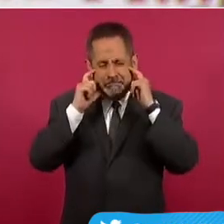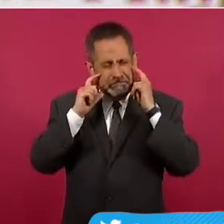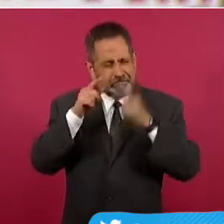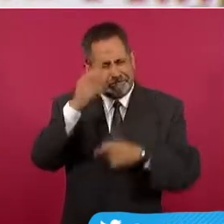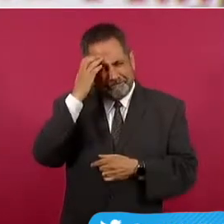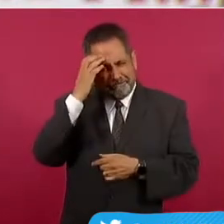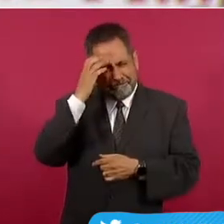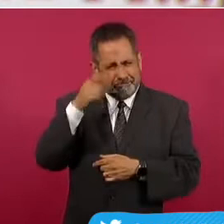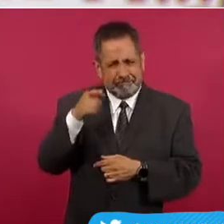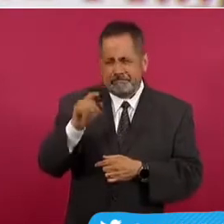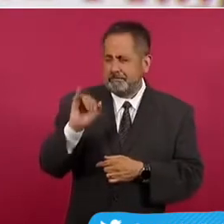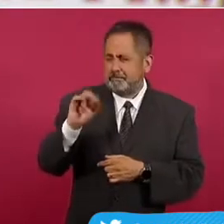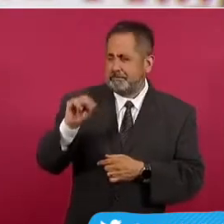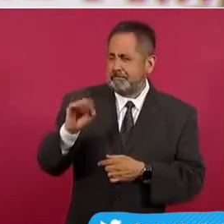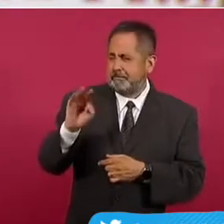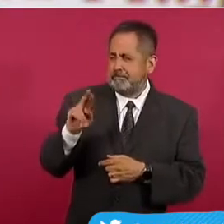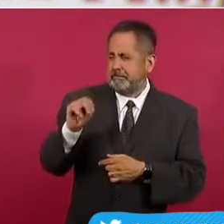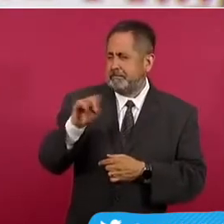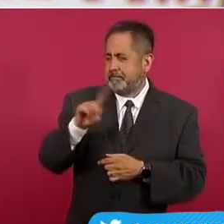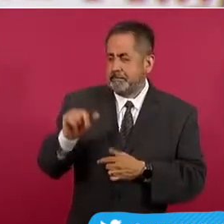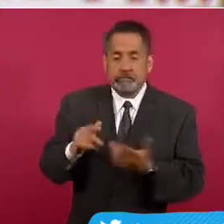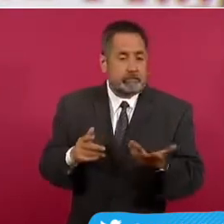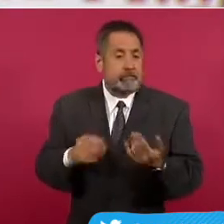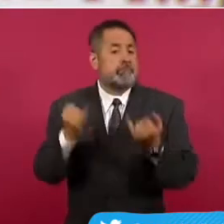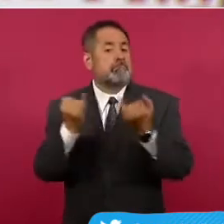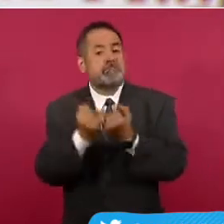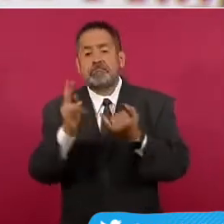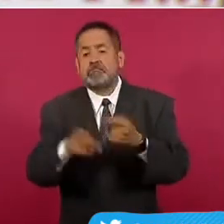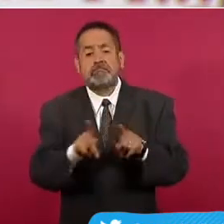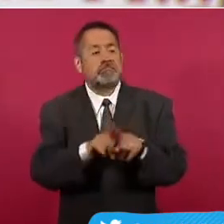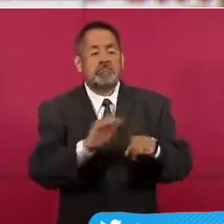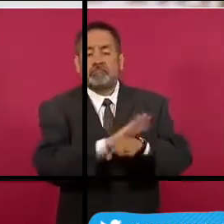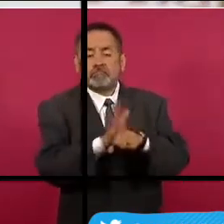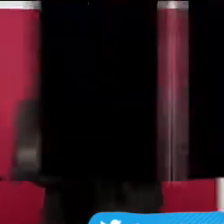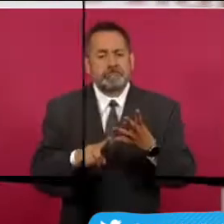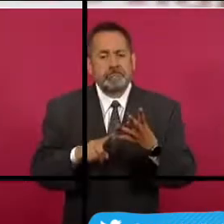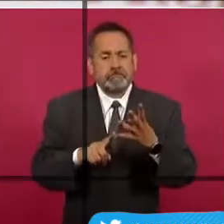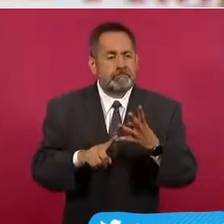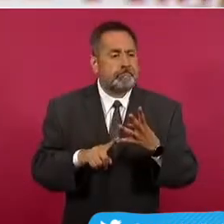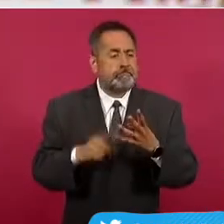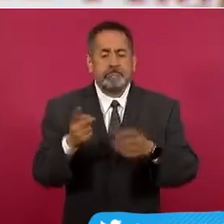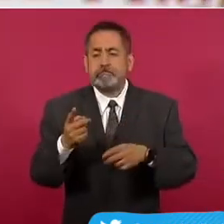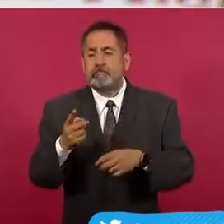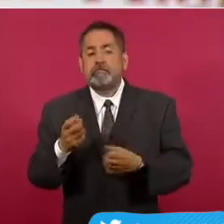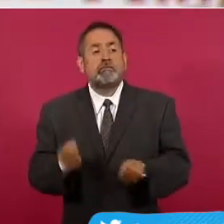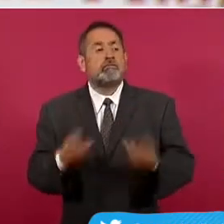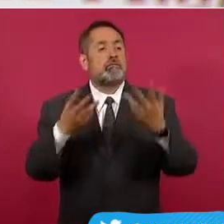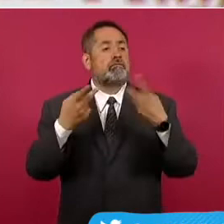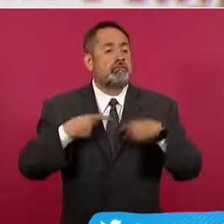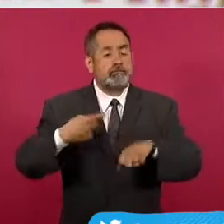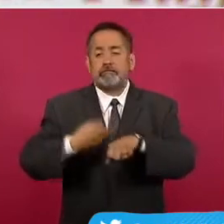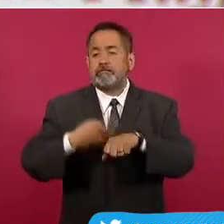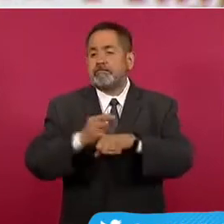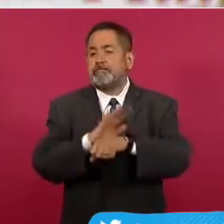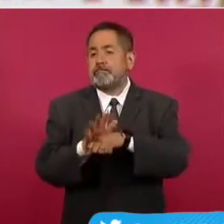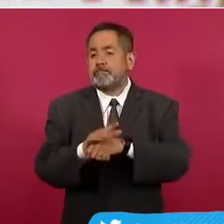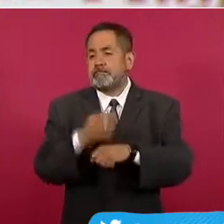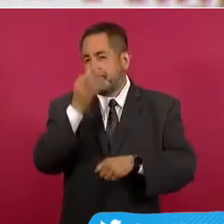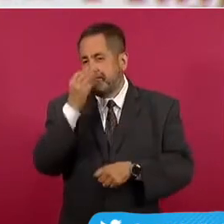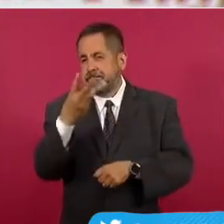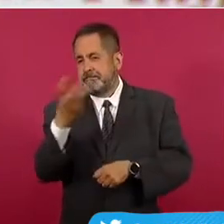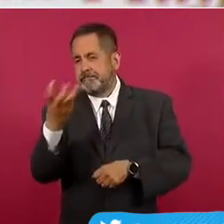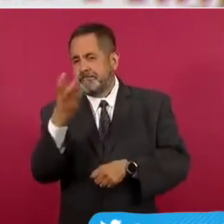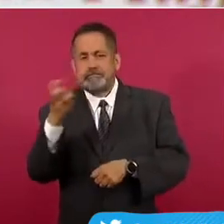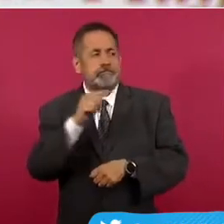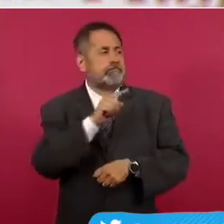pacientes con COVID-19 se encuentran disponibles. En caso de síntomas de COVID-19, la persona debe aislarse por 7